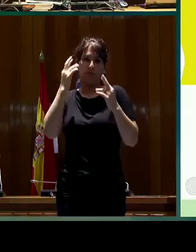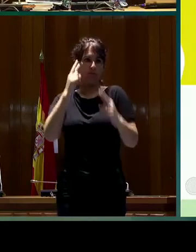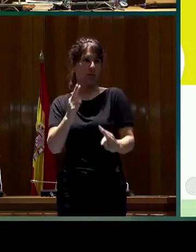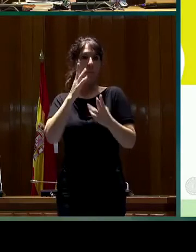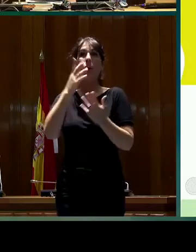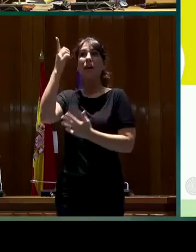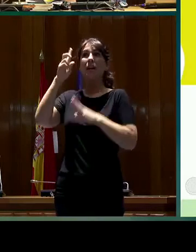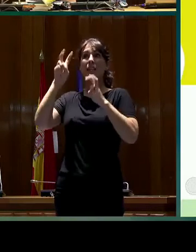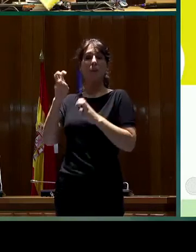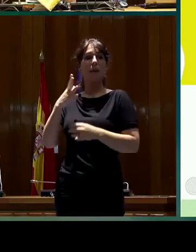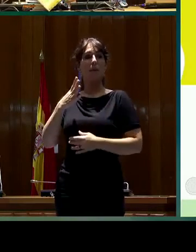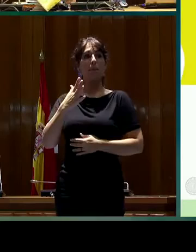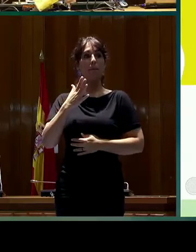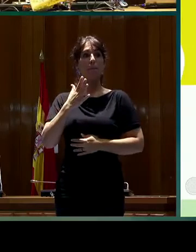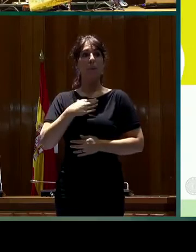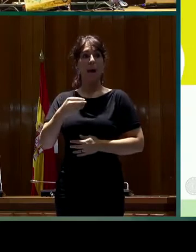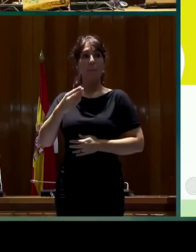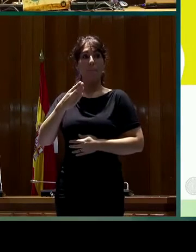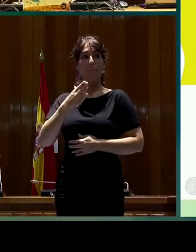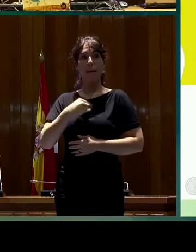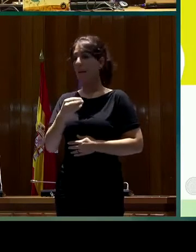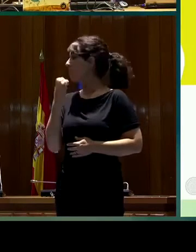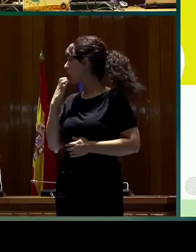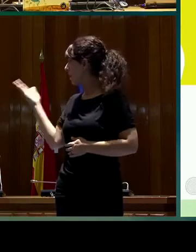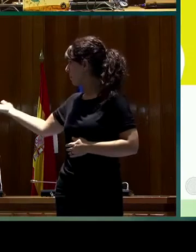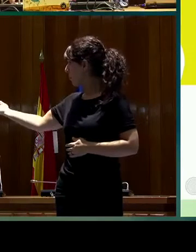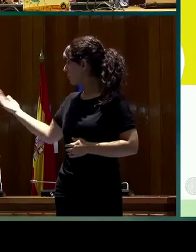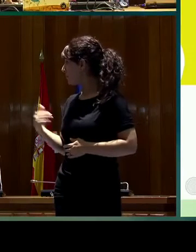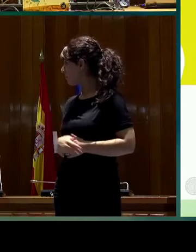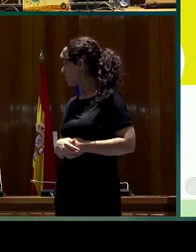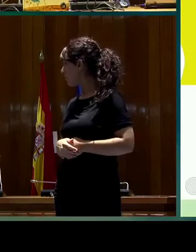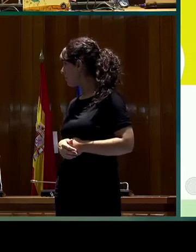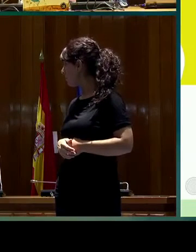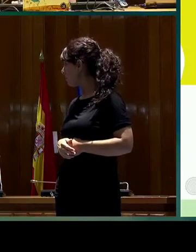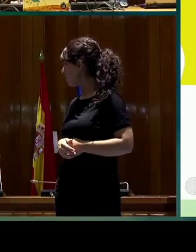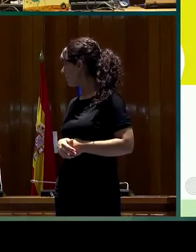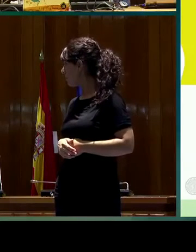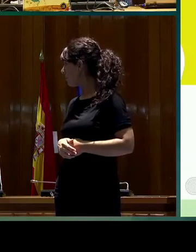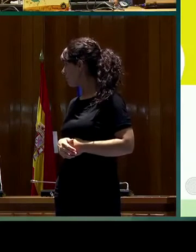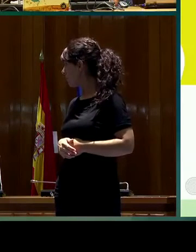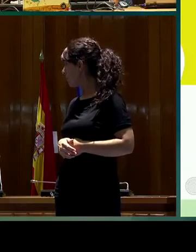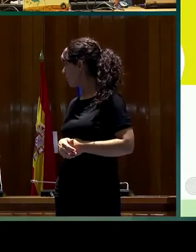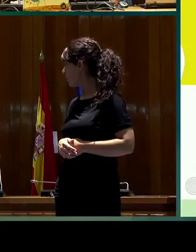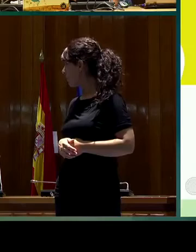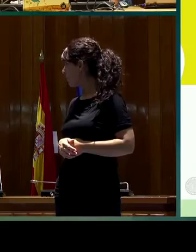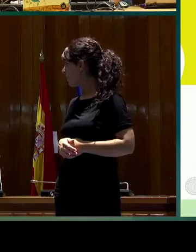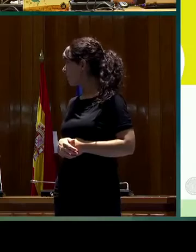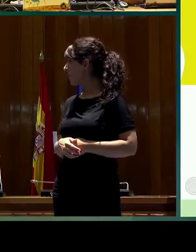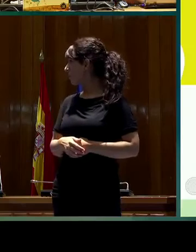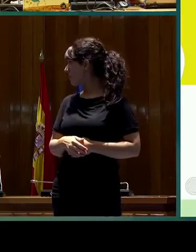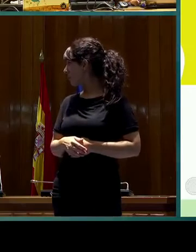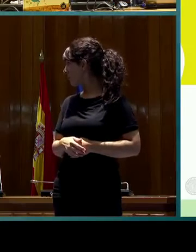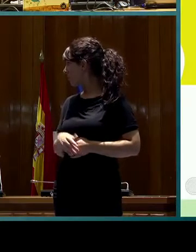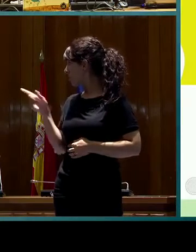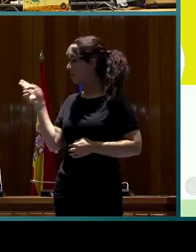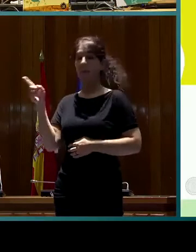como son estos que tenemos que se hicieron en la colección Jean Joulet en un inicio y Carambuco después, pues